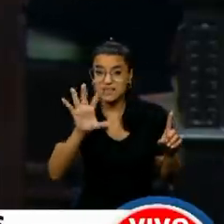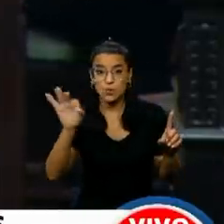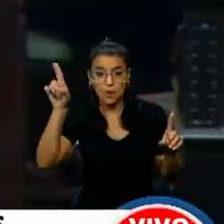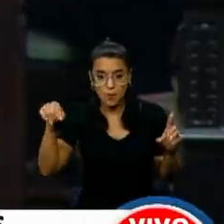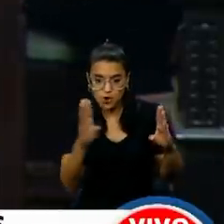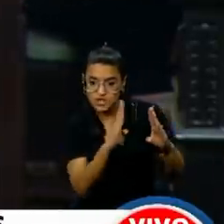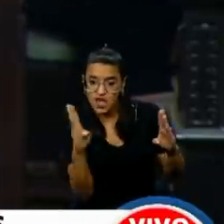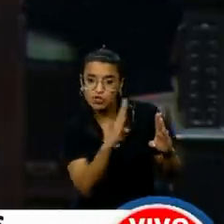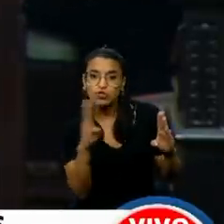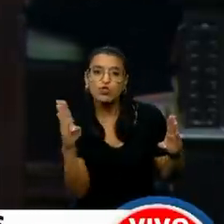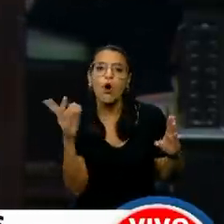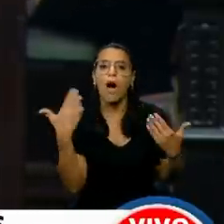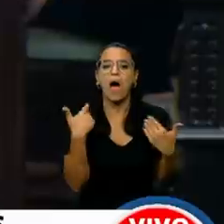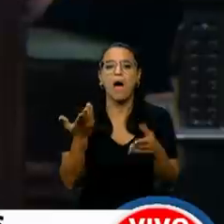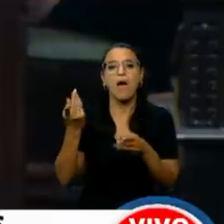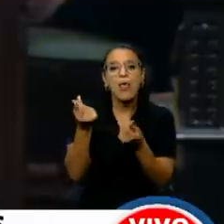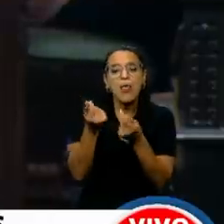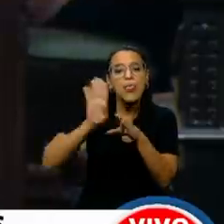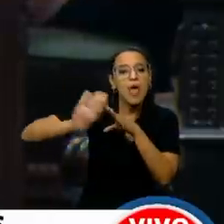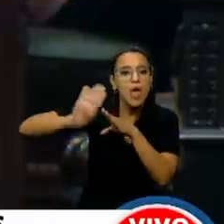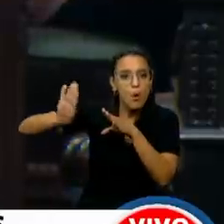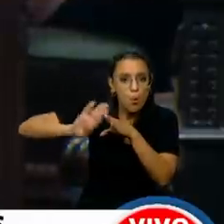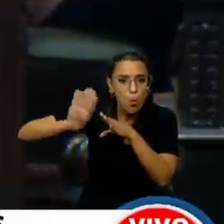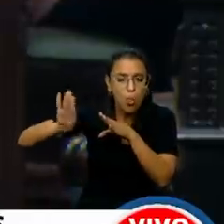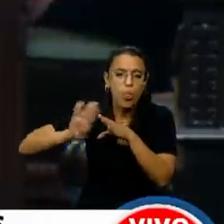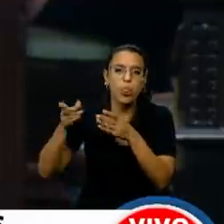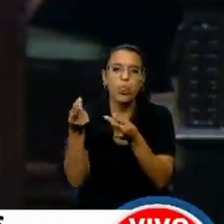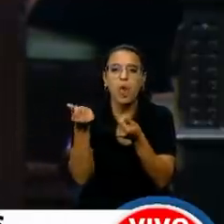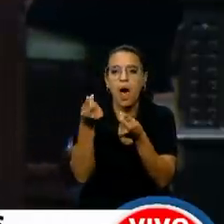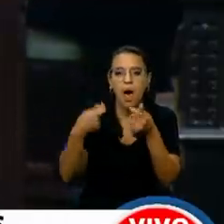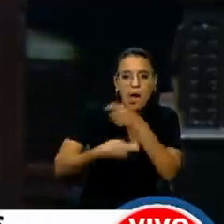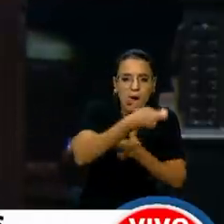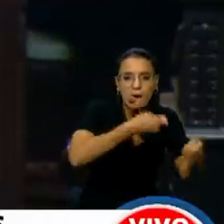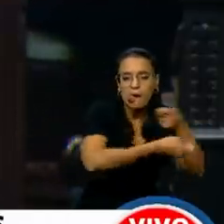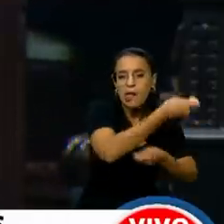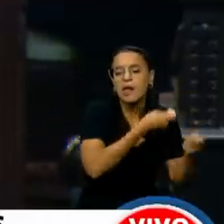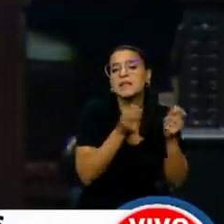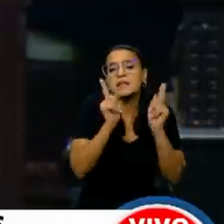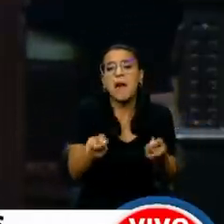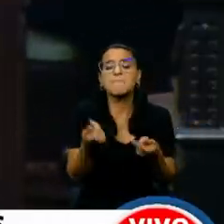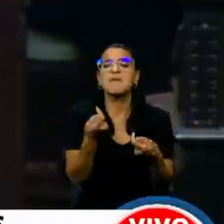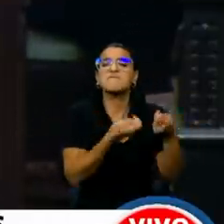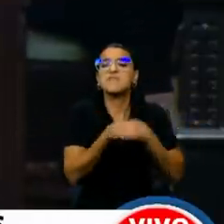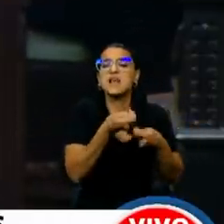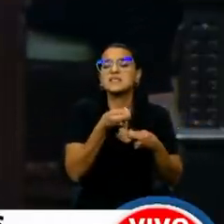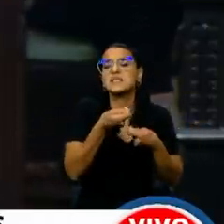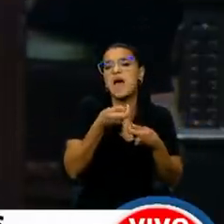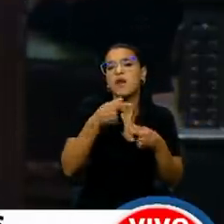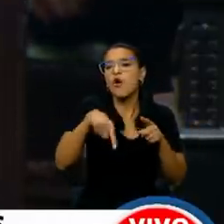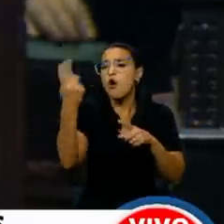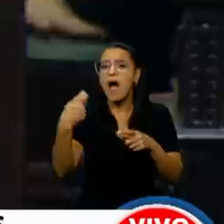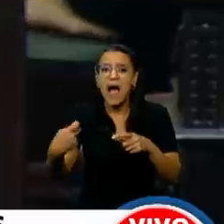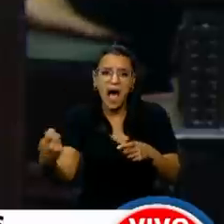sirve para licuar deuda le sirve al gobierno también para financiar gastos y además que todo es excedentes sabemos que es